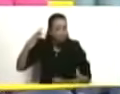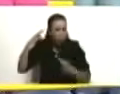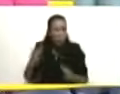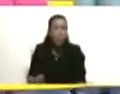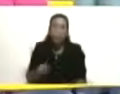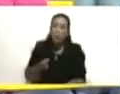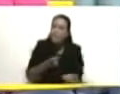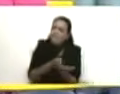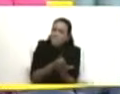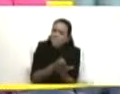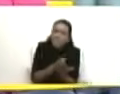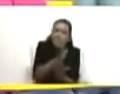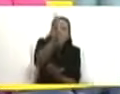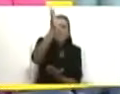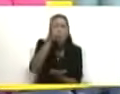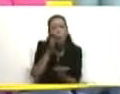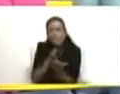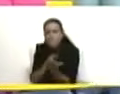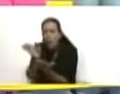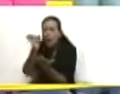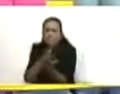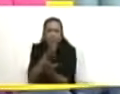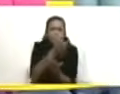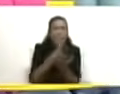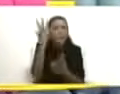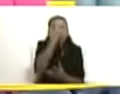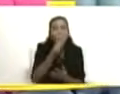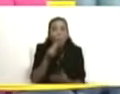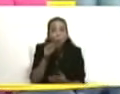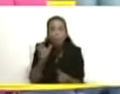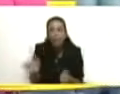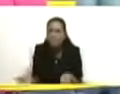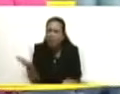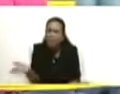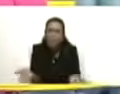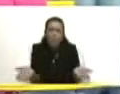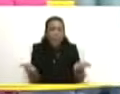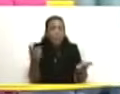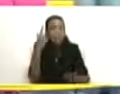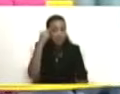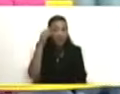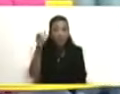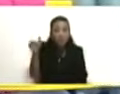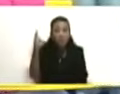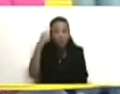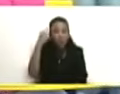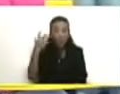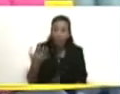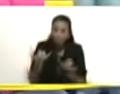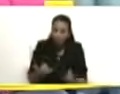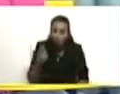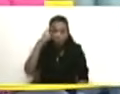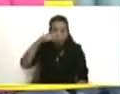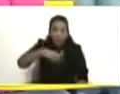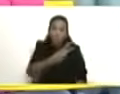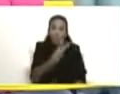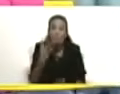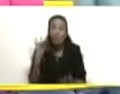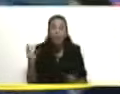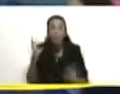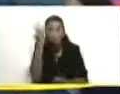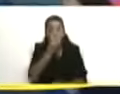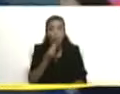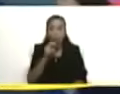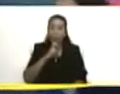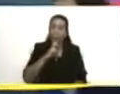camino de Chávez y abriendo ese camino para esa juventud que sabemos que en el presente son una juventud